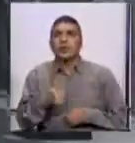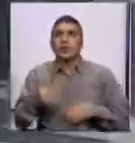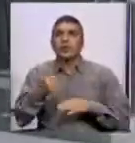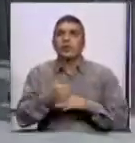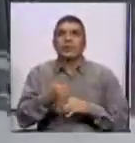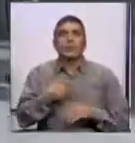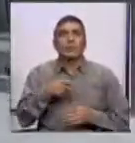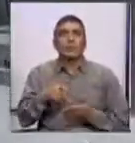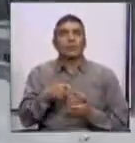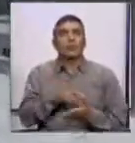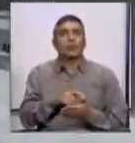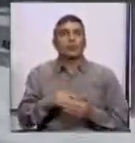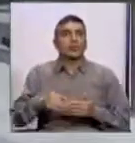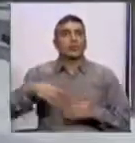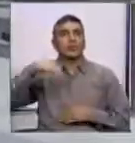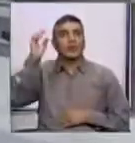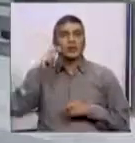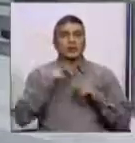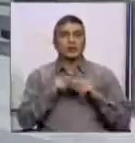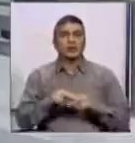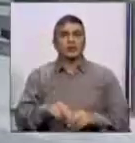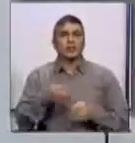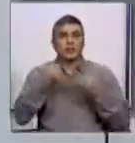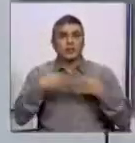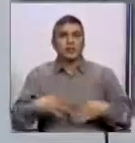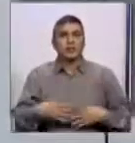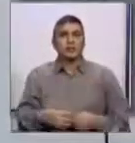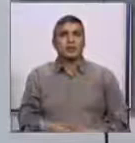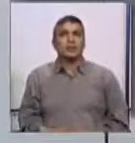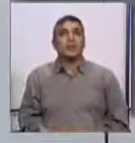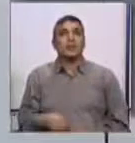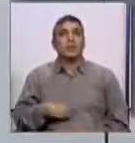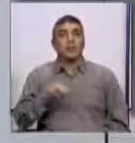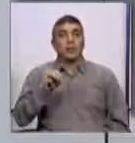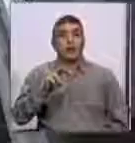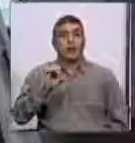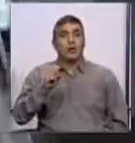alto puntaje en la última evaluación. La posesión de Moreno se